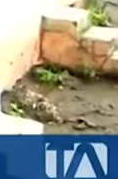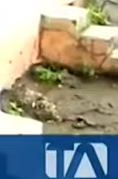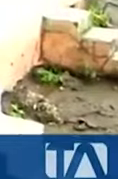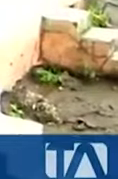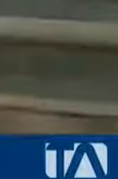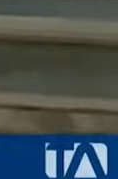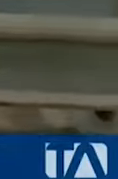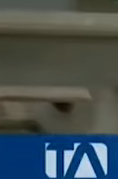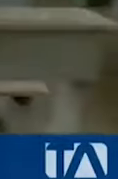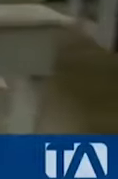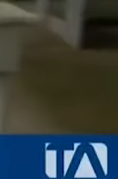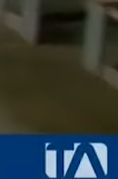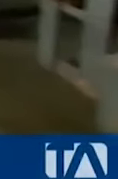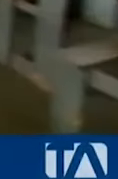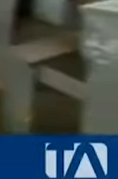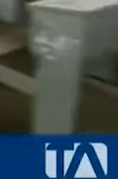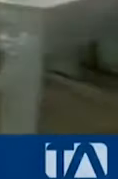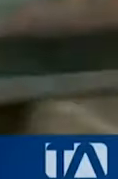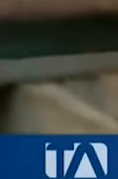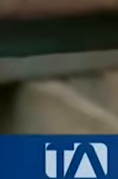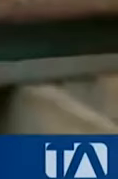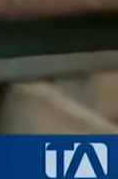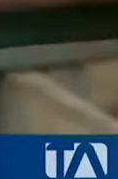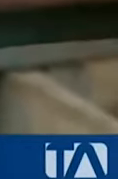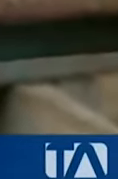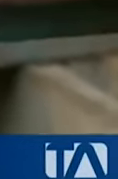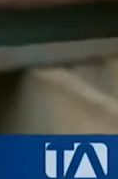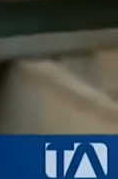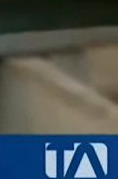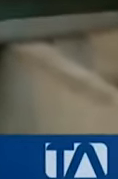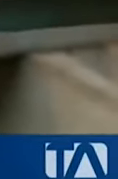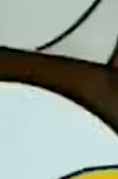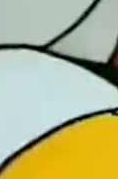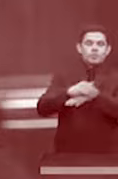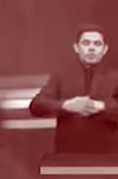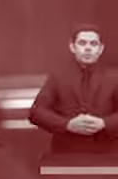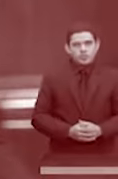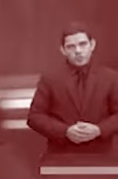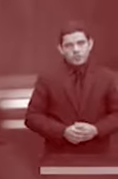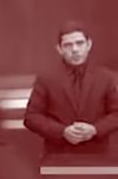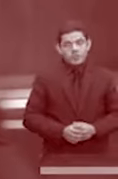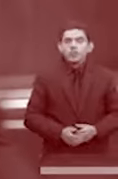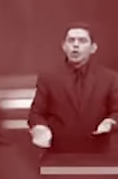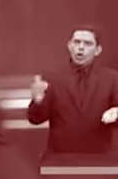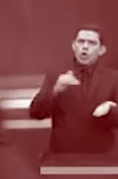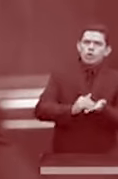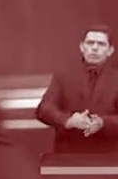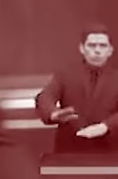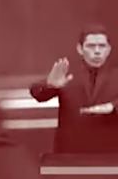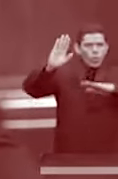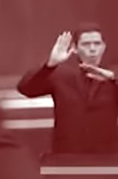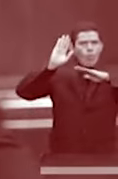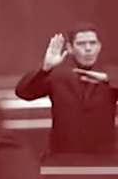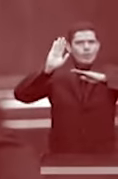Baños en mal estado. Las bancas no muestran un mejor escenario. Muchas están oxidadas y dañadas. Ratifico mi